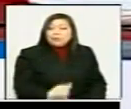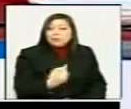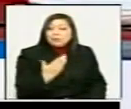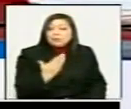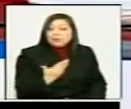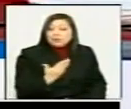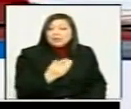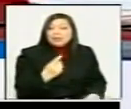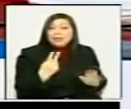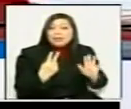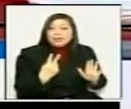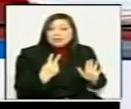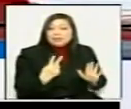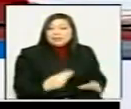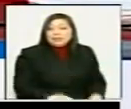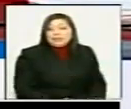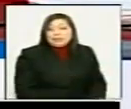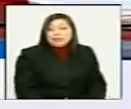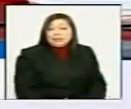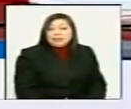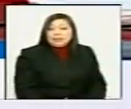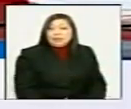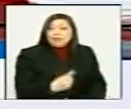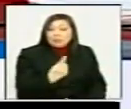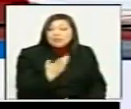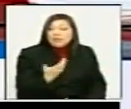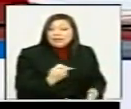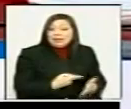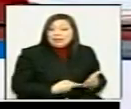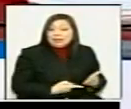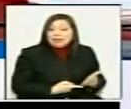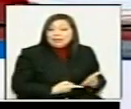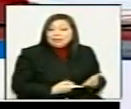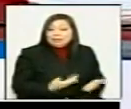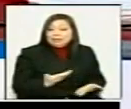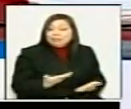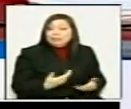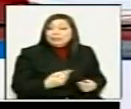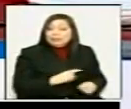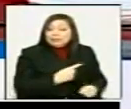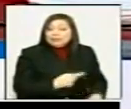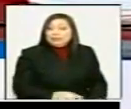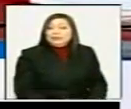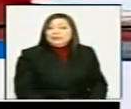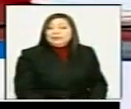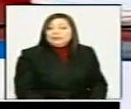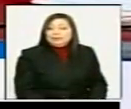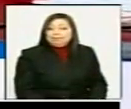solamente 7 el Estado. Una de ellas, de esas 7, es la nuestra.